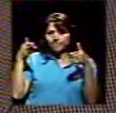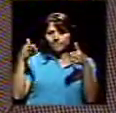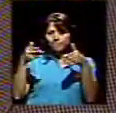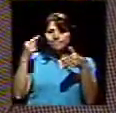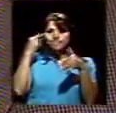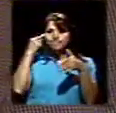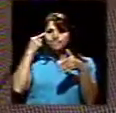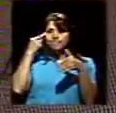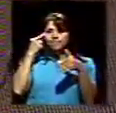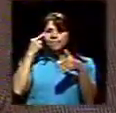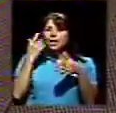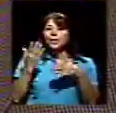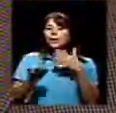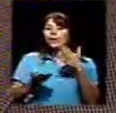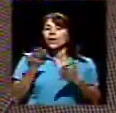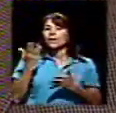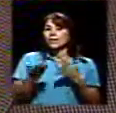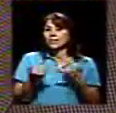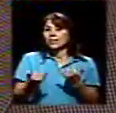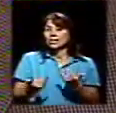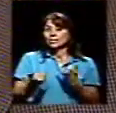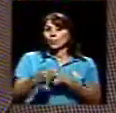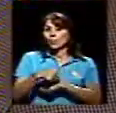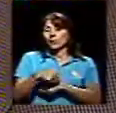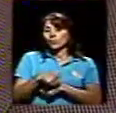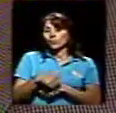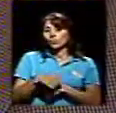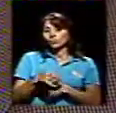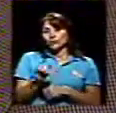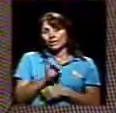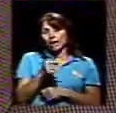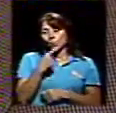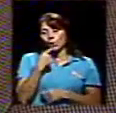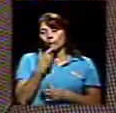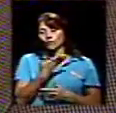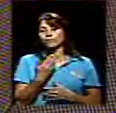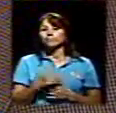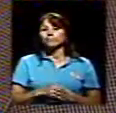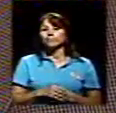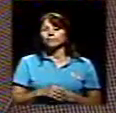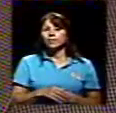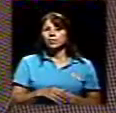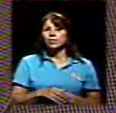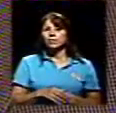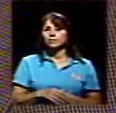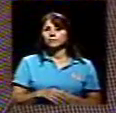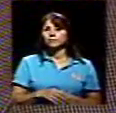probablemente se encontraría en la posición que Rubén decía hace un momento. Hay que tomar en cuenta que